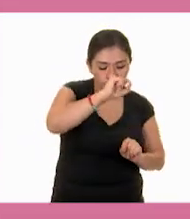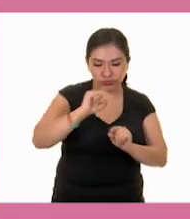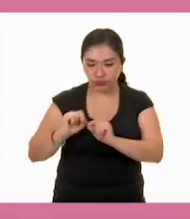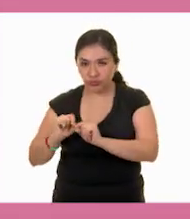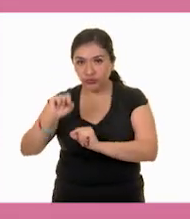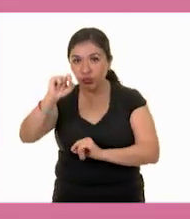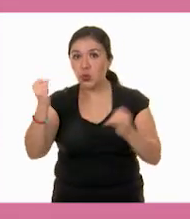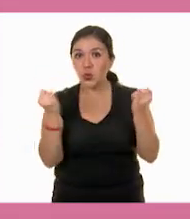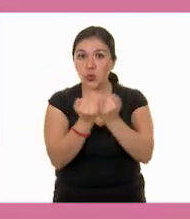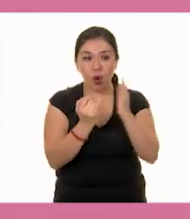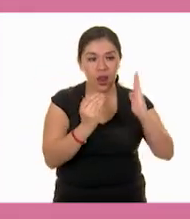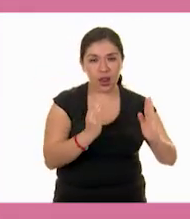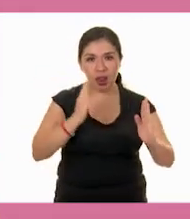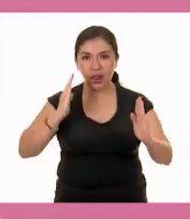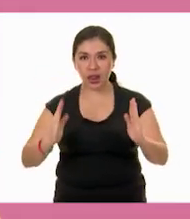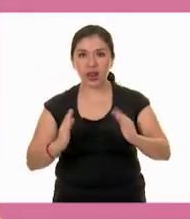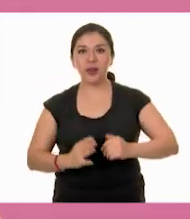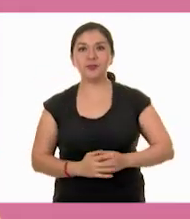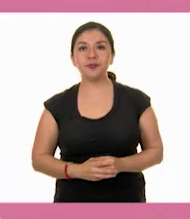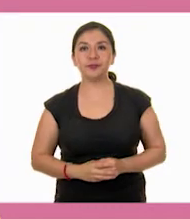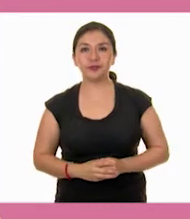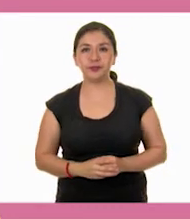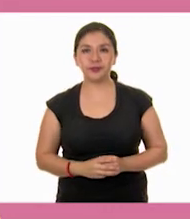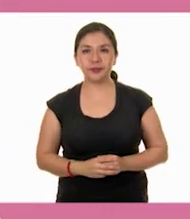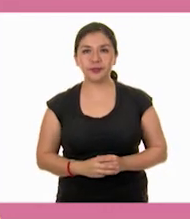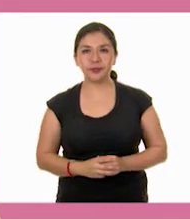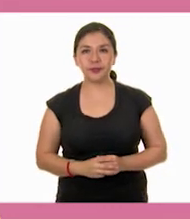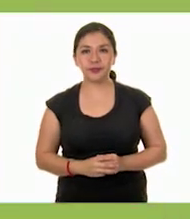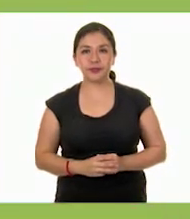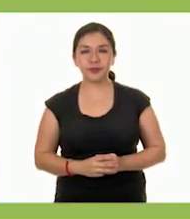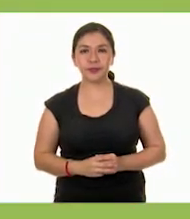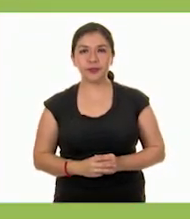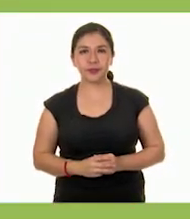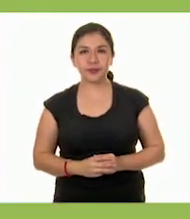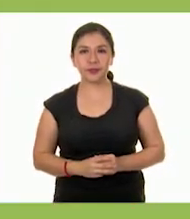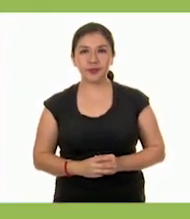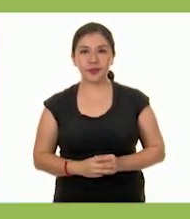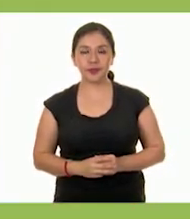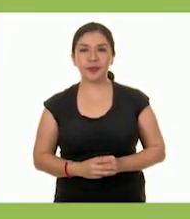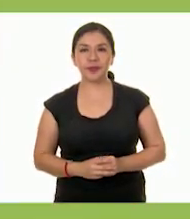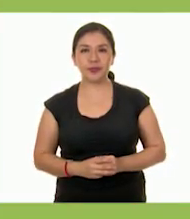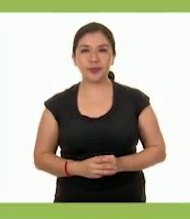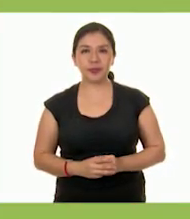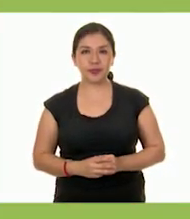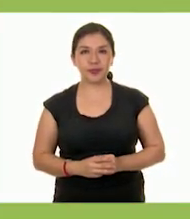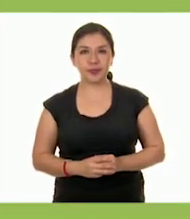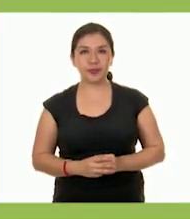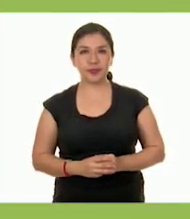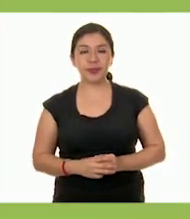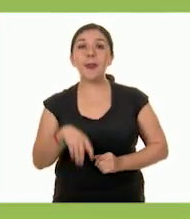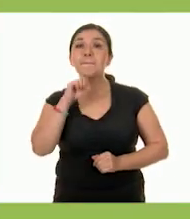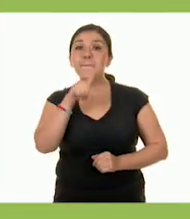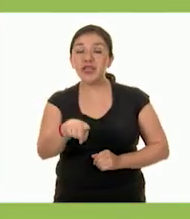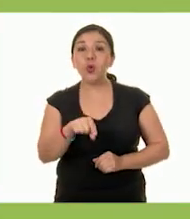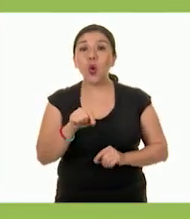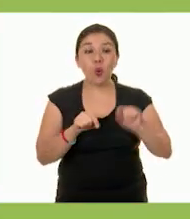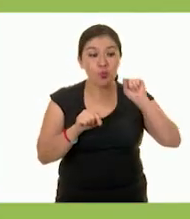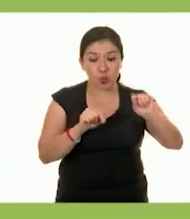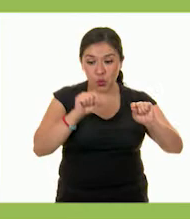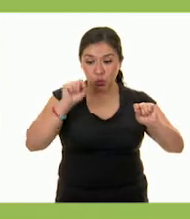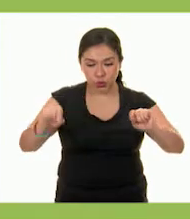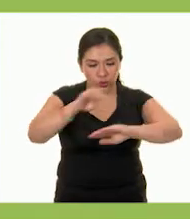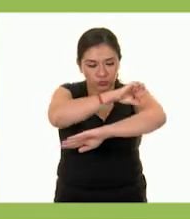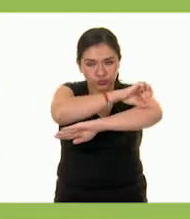arriba. Repite el paso anterior del otro lado de la playera. 3. Traza la línea